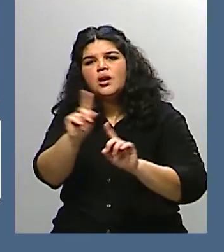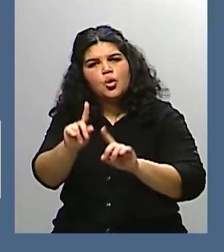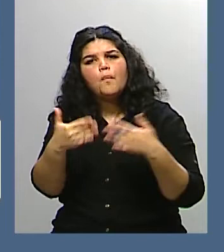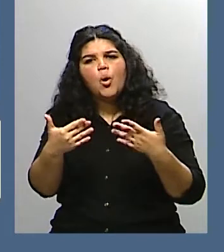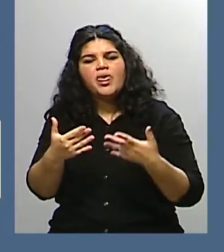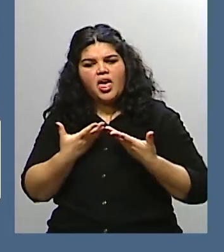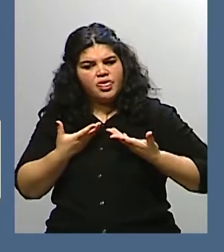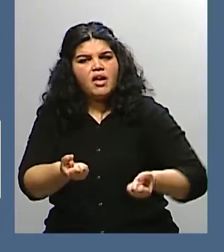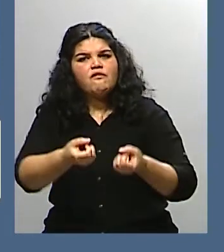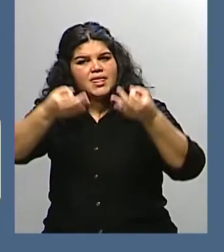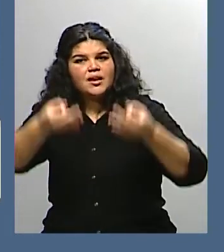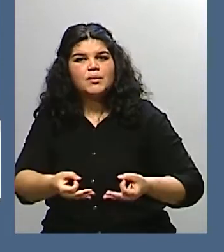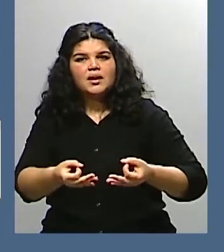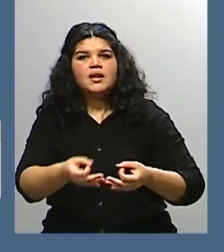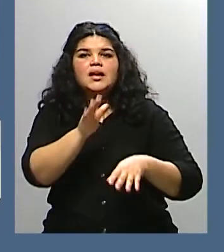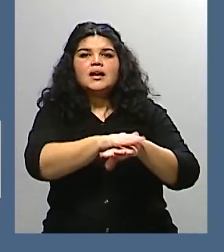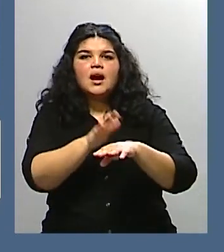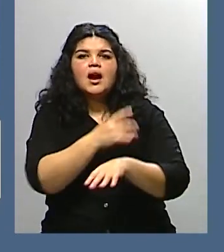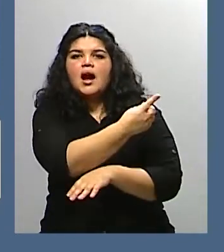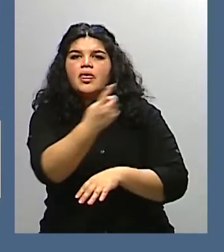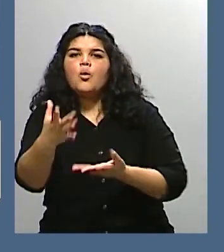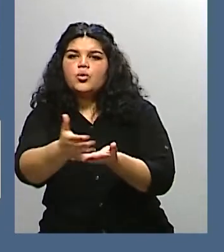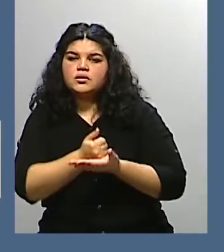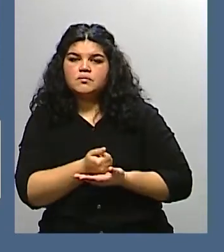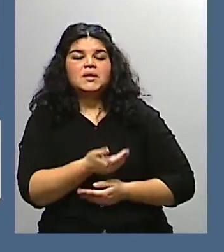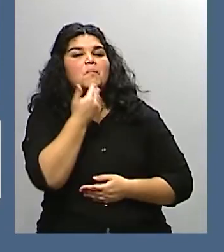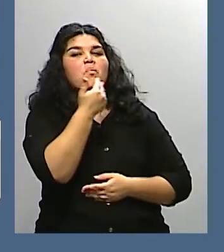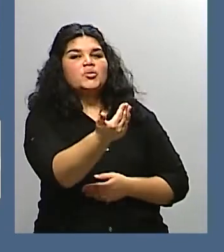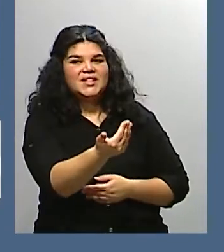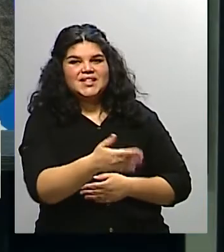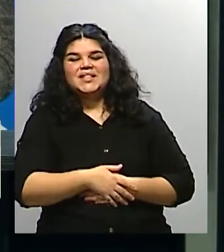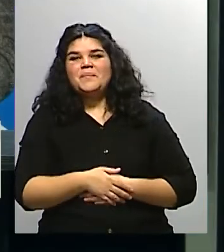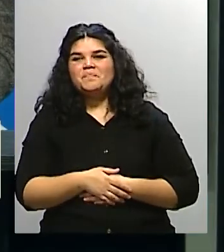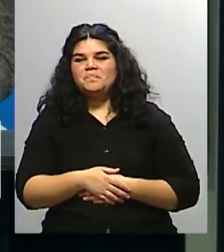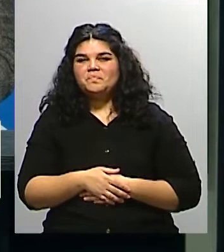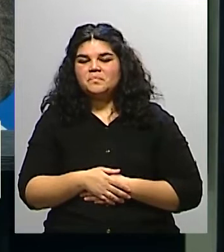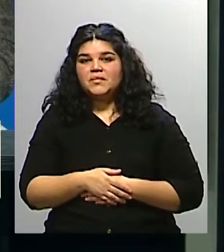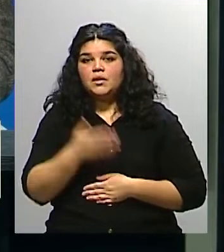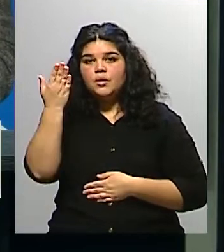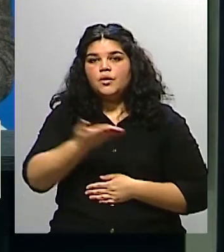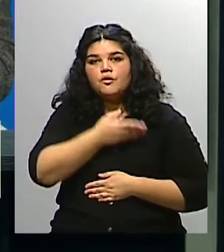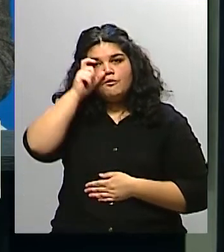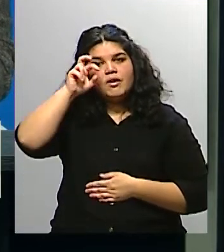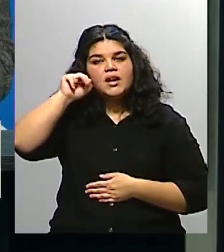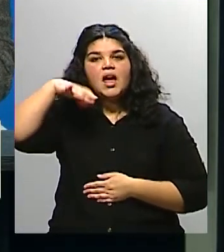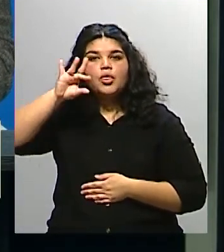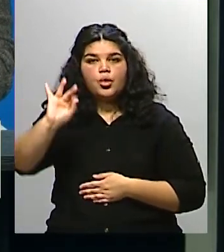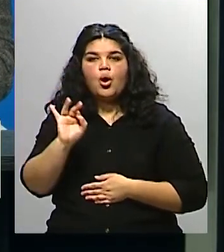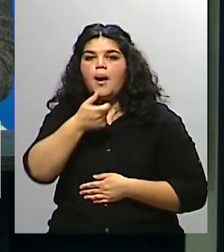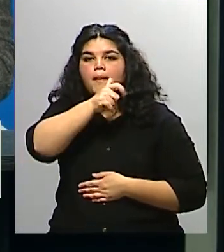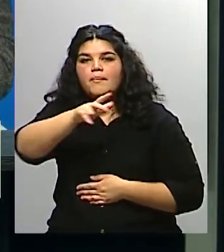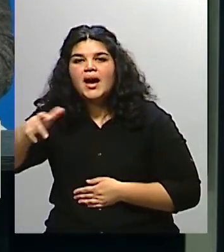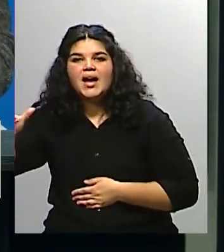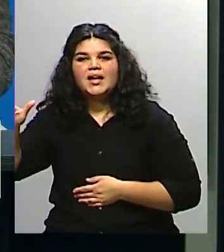que se tengan que asumir. Un gusto haber estado con ustedes. Muchas gracias. Así pasaba Fernando Trujillo, biólogo